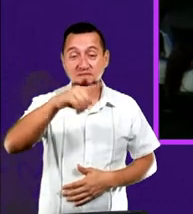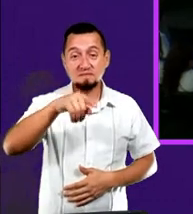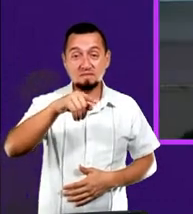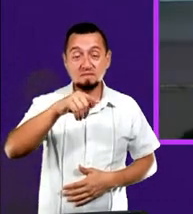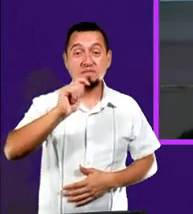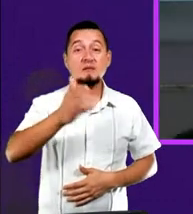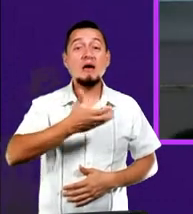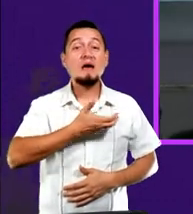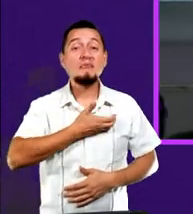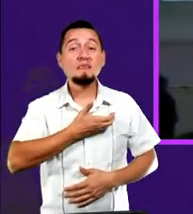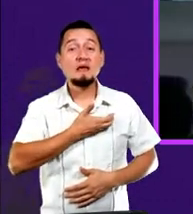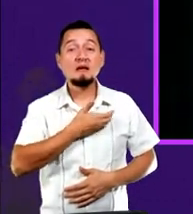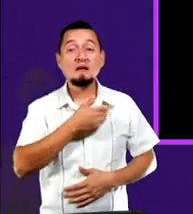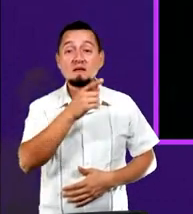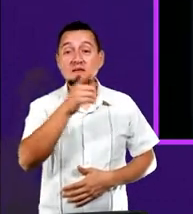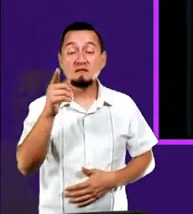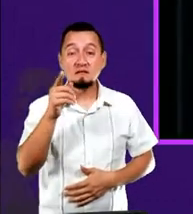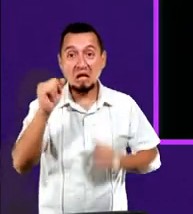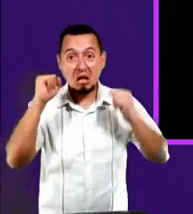Bueno,